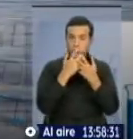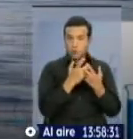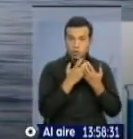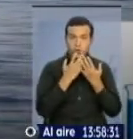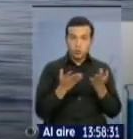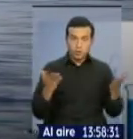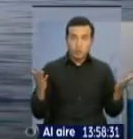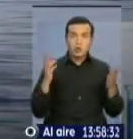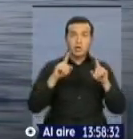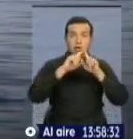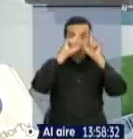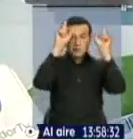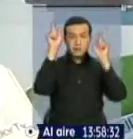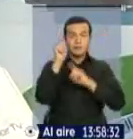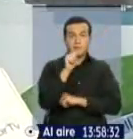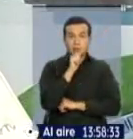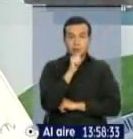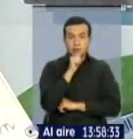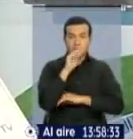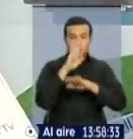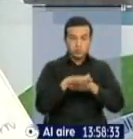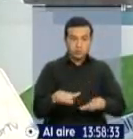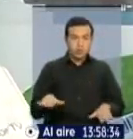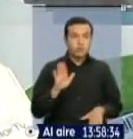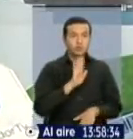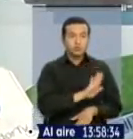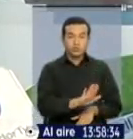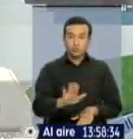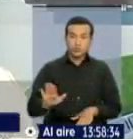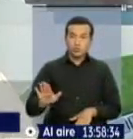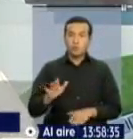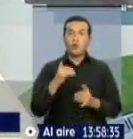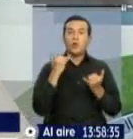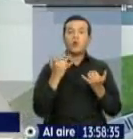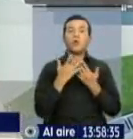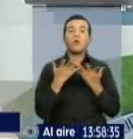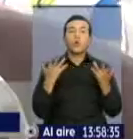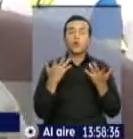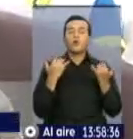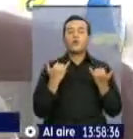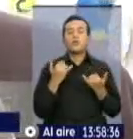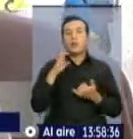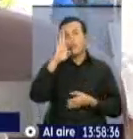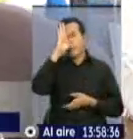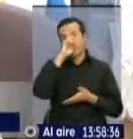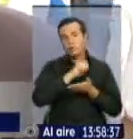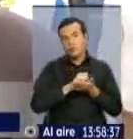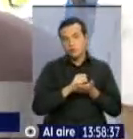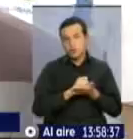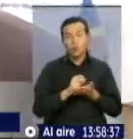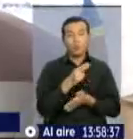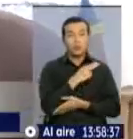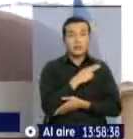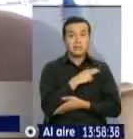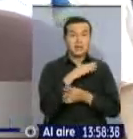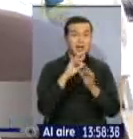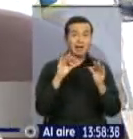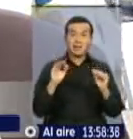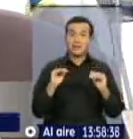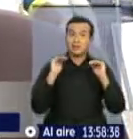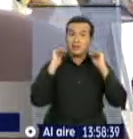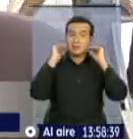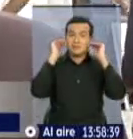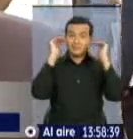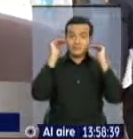y la empresa privada. Los estudiantes van a poder tocar algo que por hoy solamente es teórico. Una universidad de alta calidad que